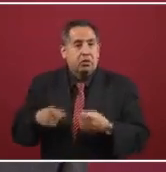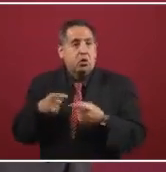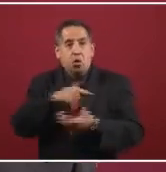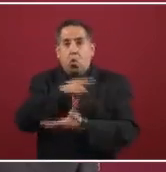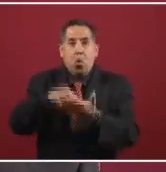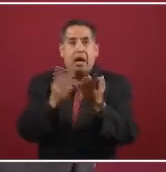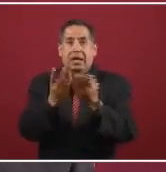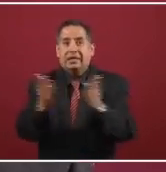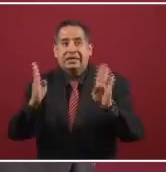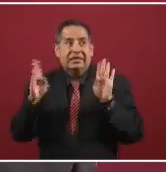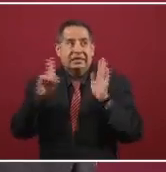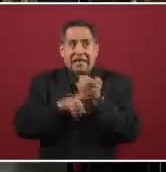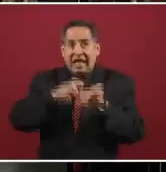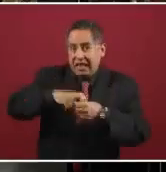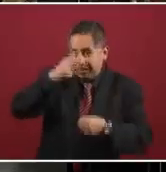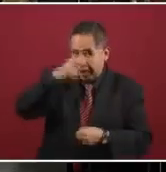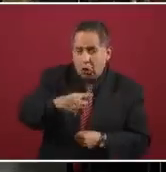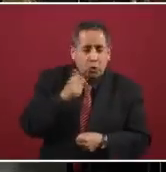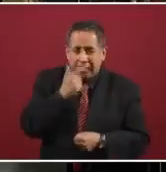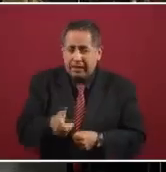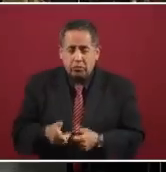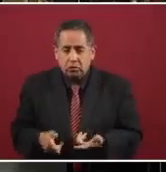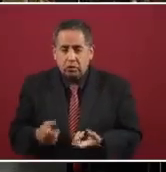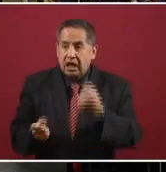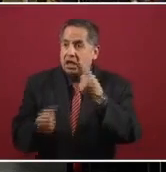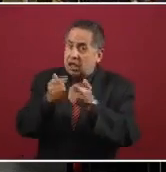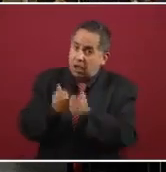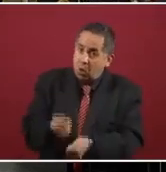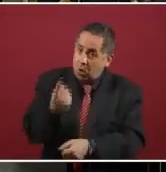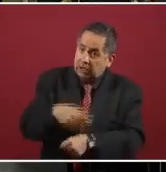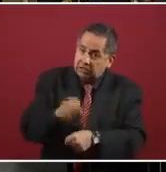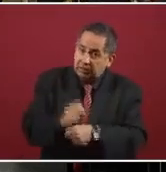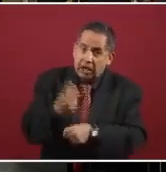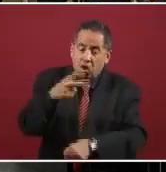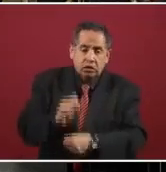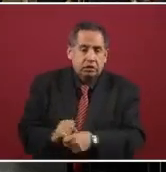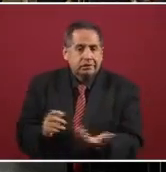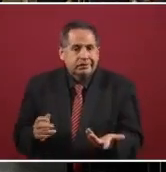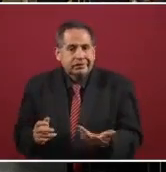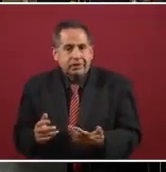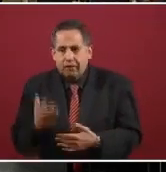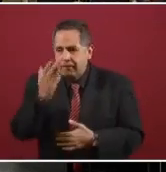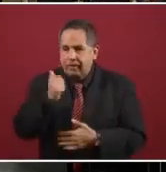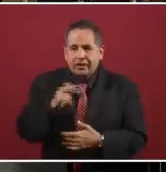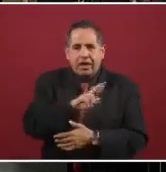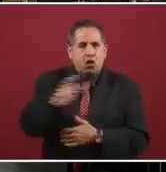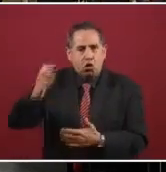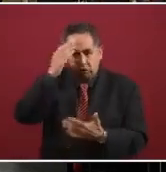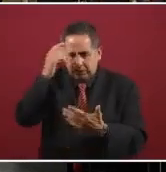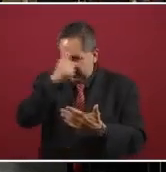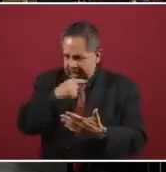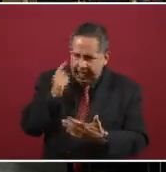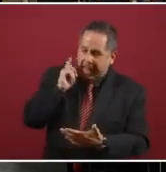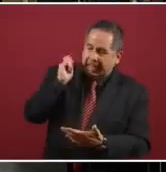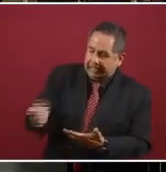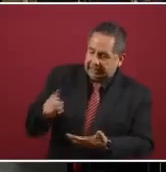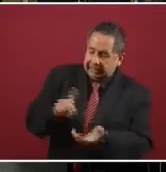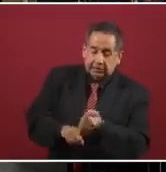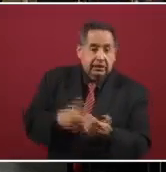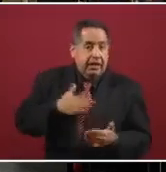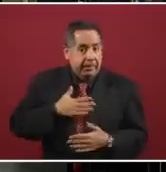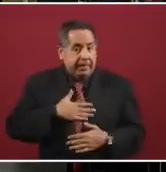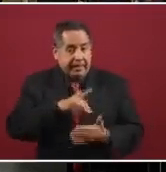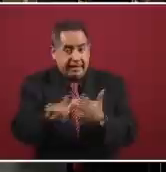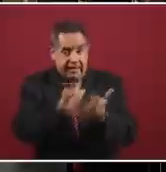migratorias en México. ¿Por qué se quedan ahí una semana o dos? Porque no hay reconocimiento y la ley dice, nuestra ley